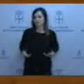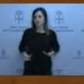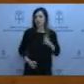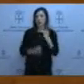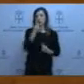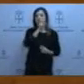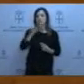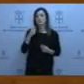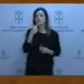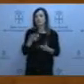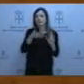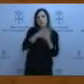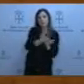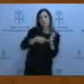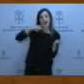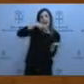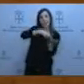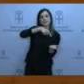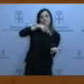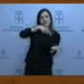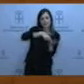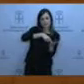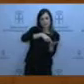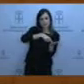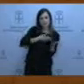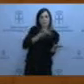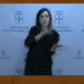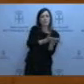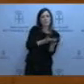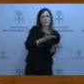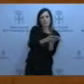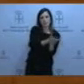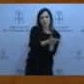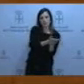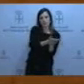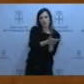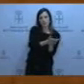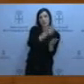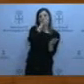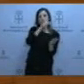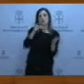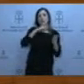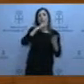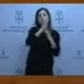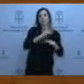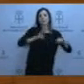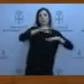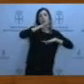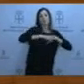exigir, de reivindicar el cumplimiento de una resolución parlamentaria.